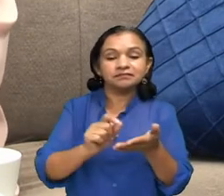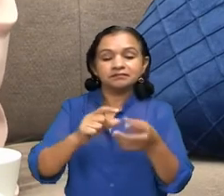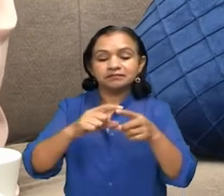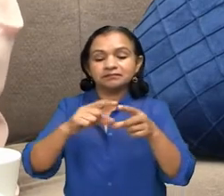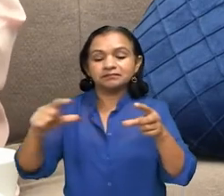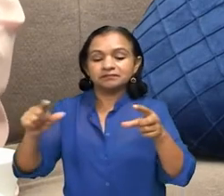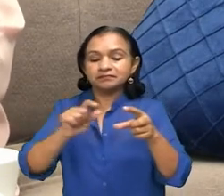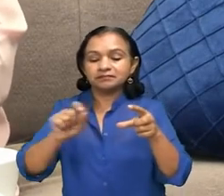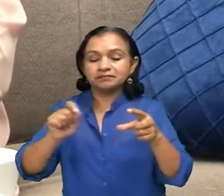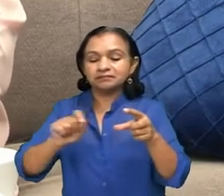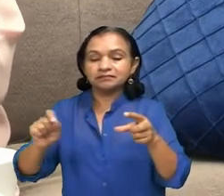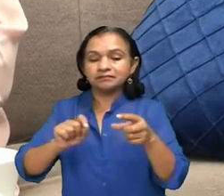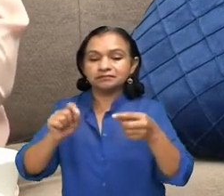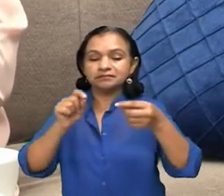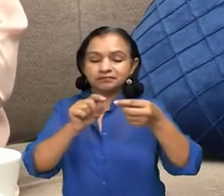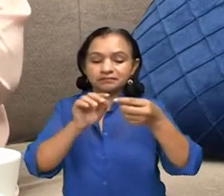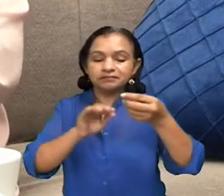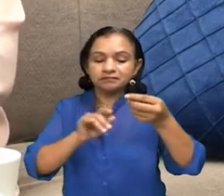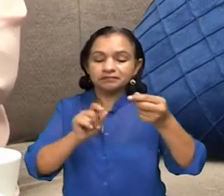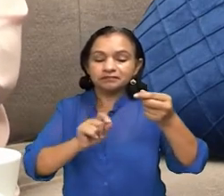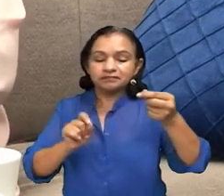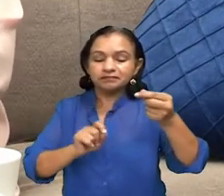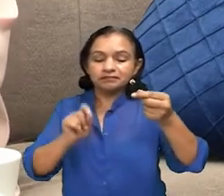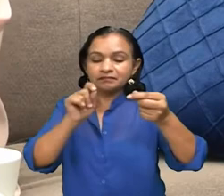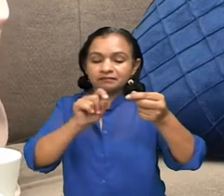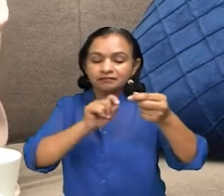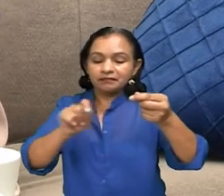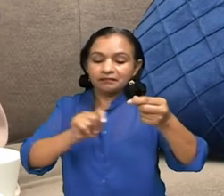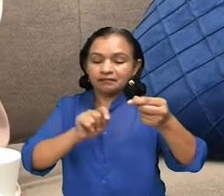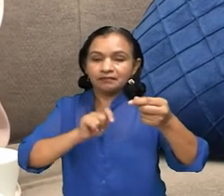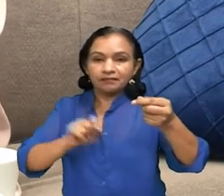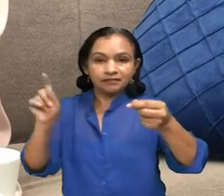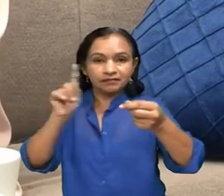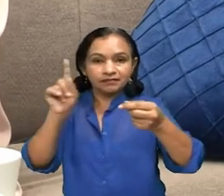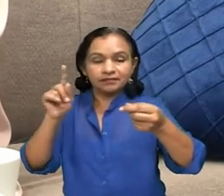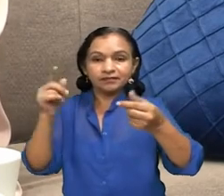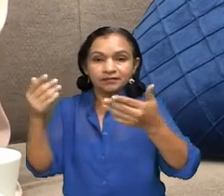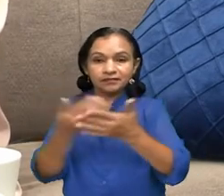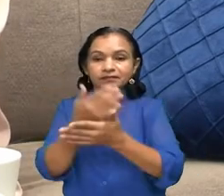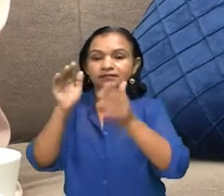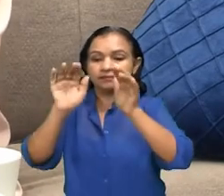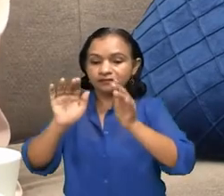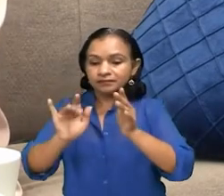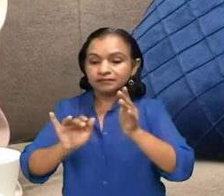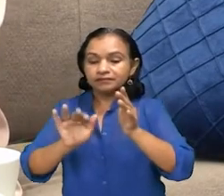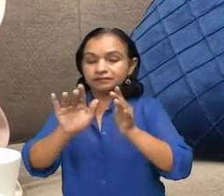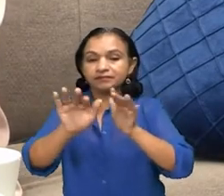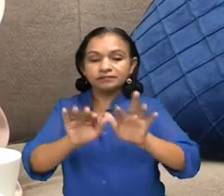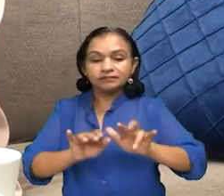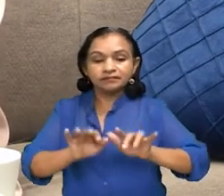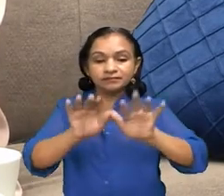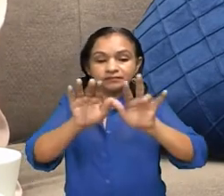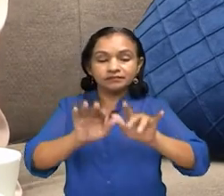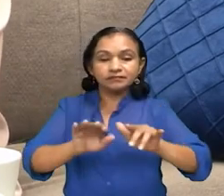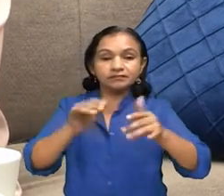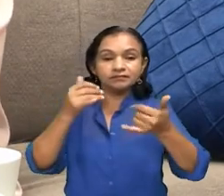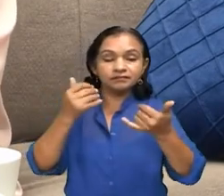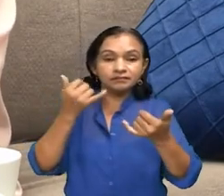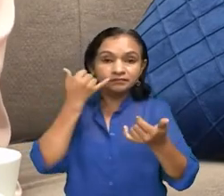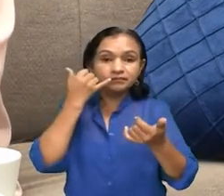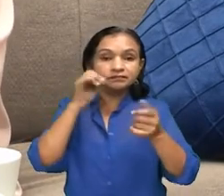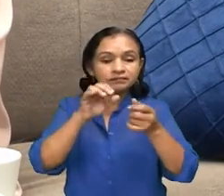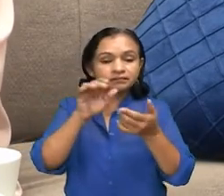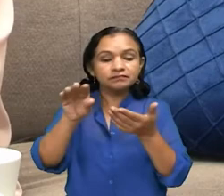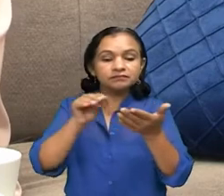mi borrador haciendo contabilidad. Ya no, ya hay aplicaciones, ¿verdad?, que yo puedo tener en mi teléfono y yo puedo